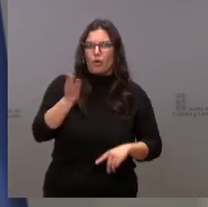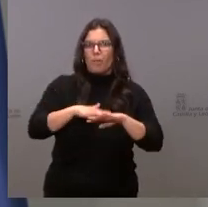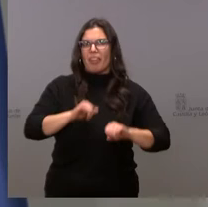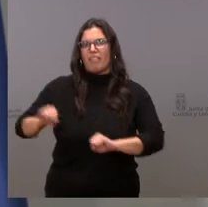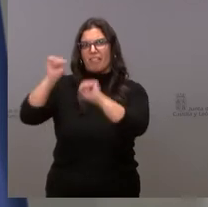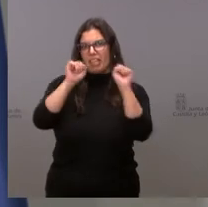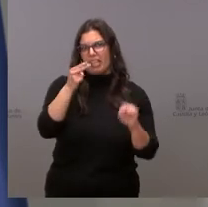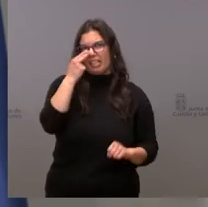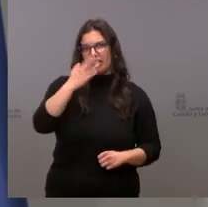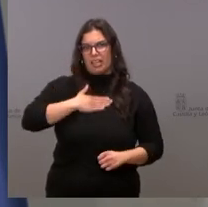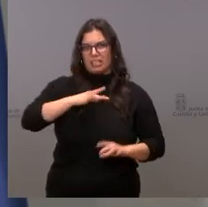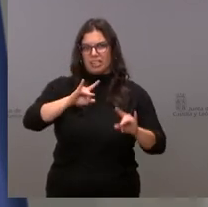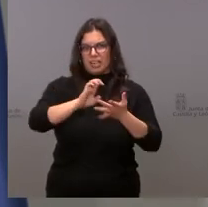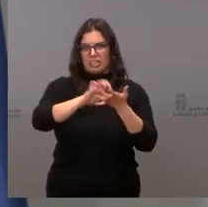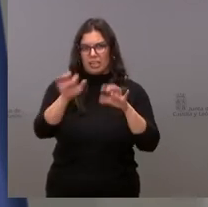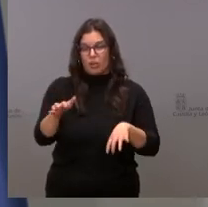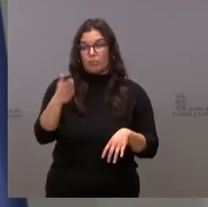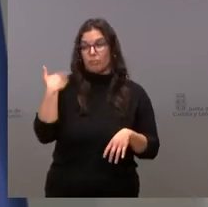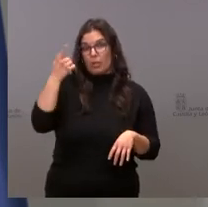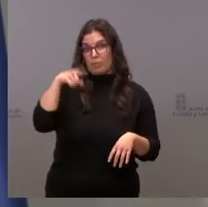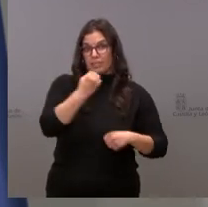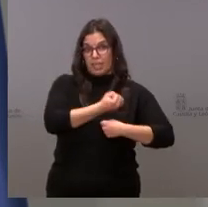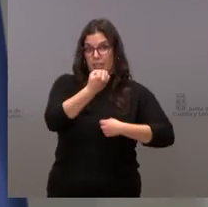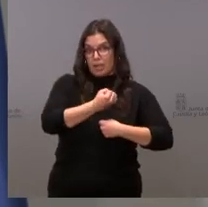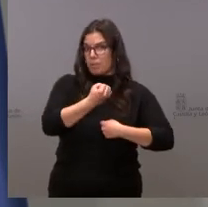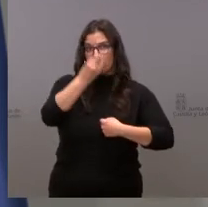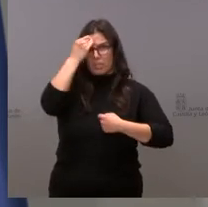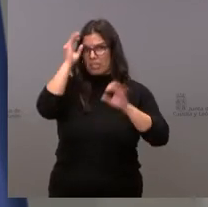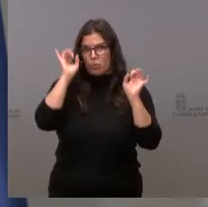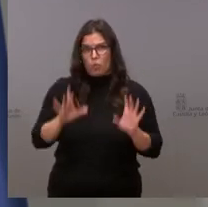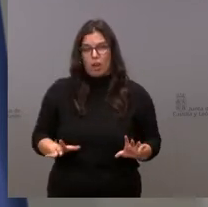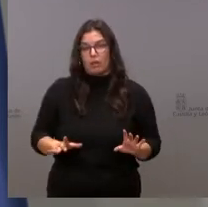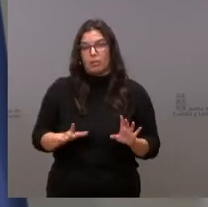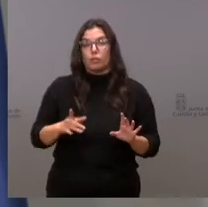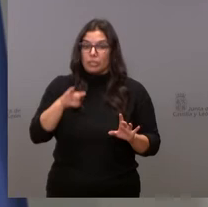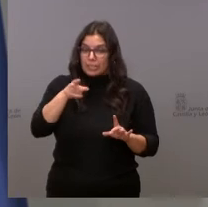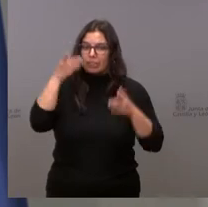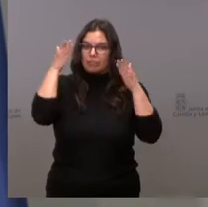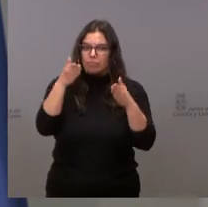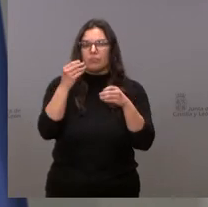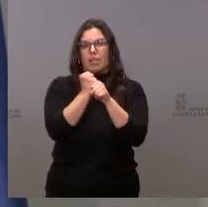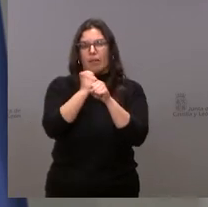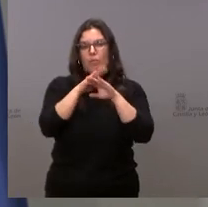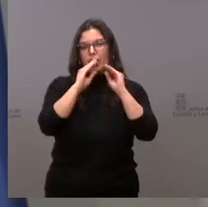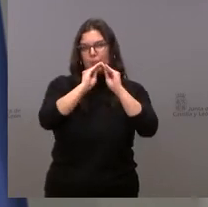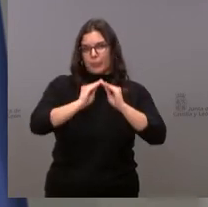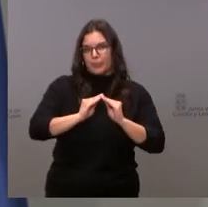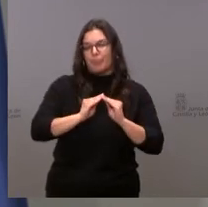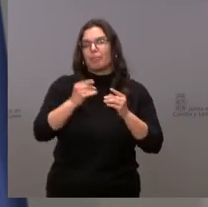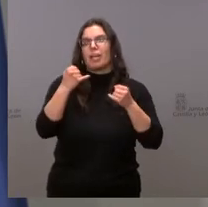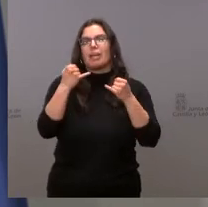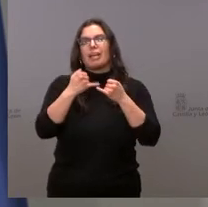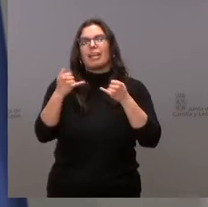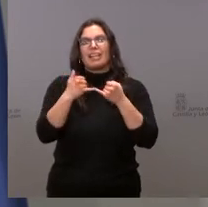castilla y león' aquello fue el mes pasado y seguimos pensando lo mismo y en esta línea se está trabajando el documento cuáles son esas líneas pues nos parece